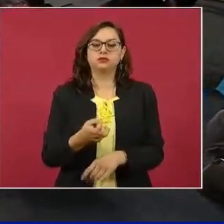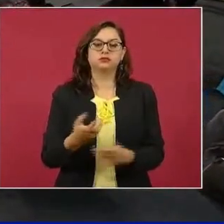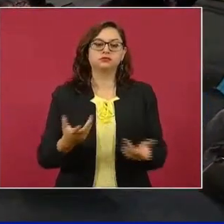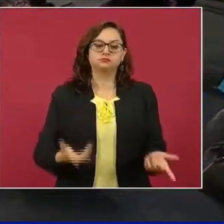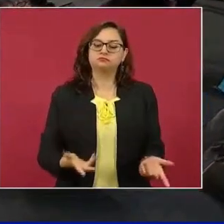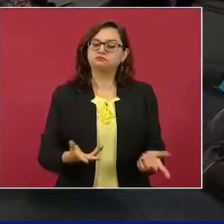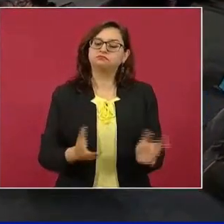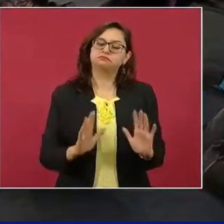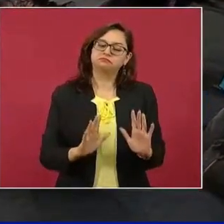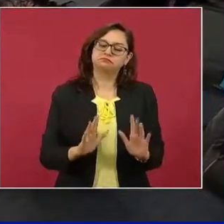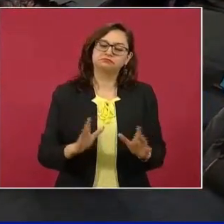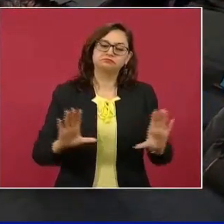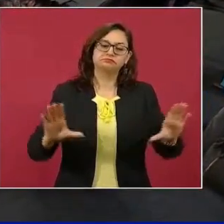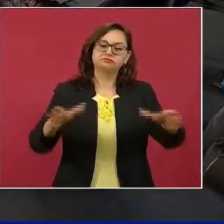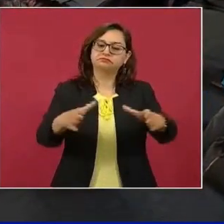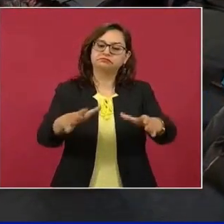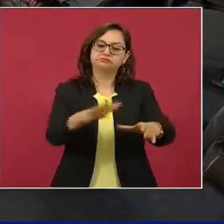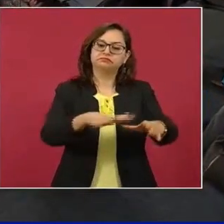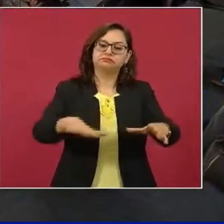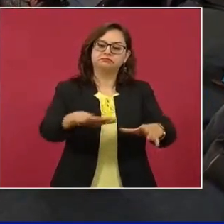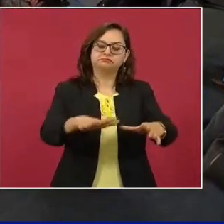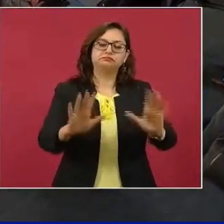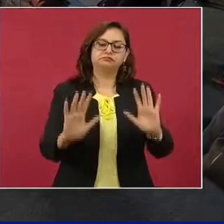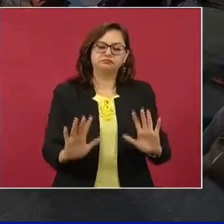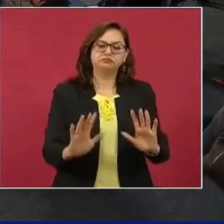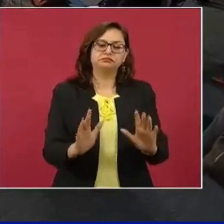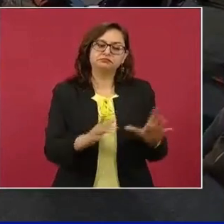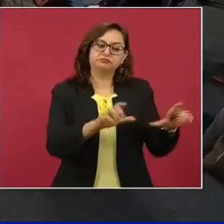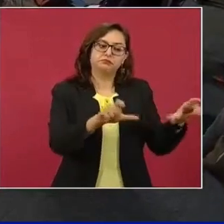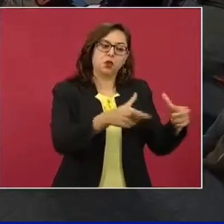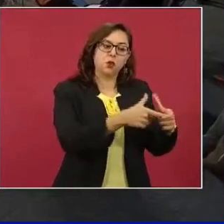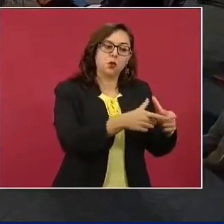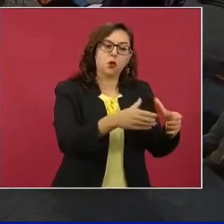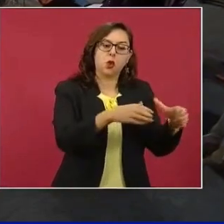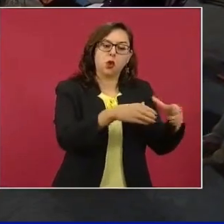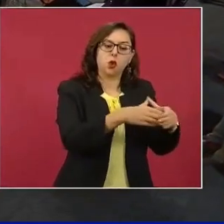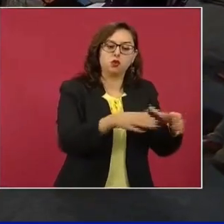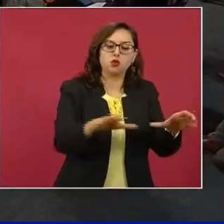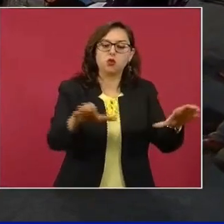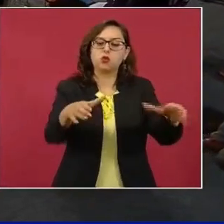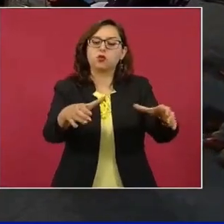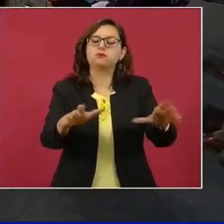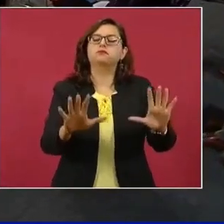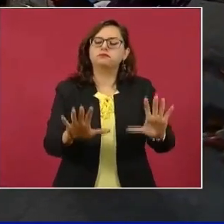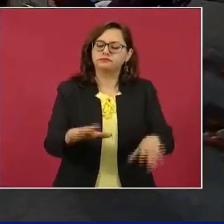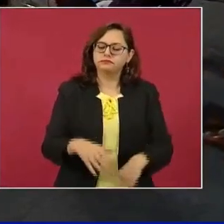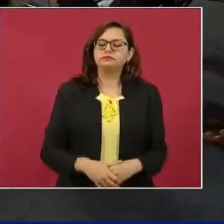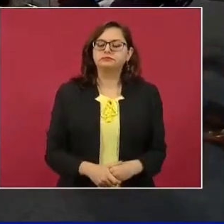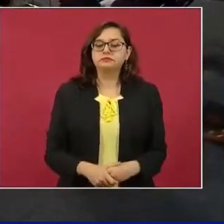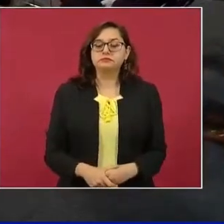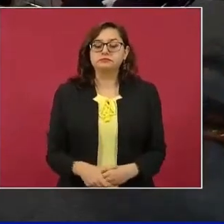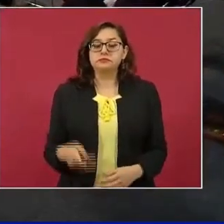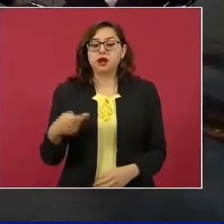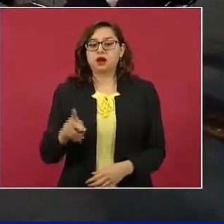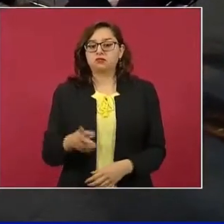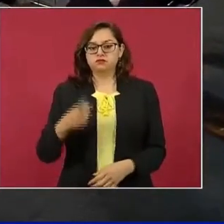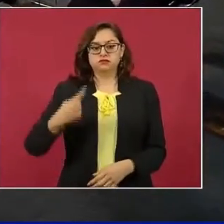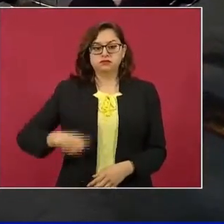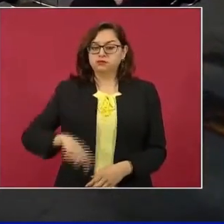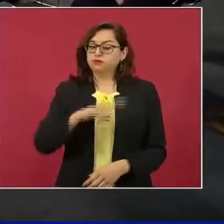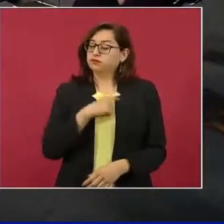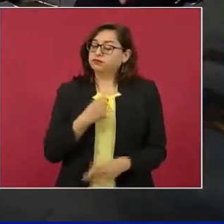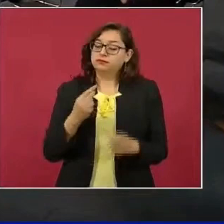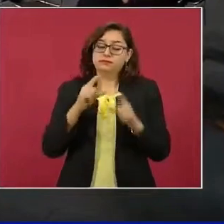seguir nosotros llevando a cabo los cambios, la transformación del país,